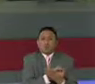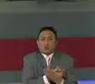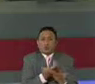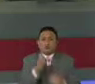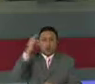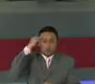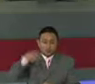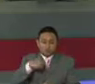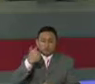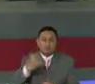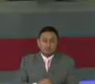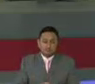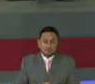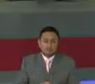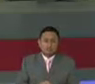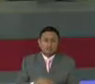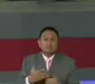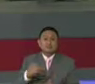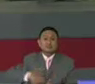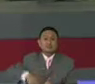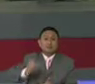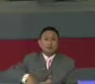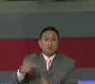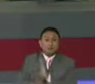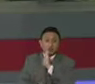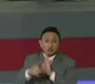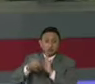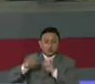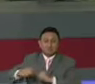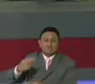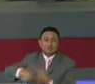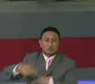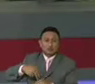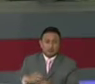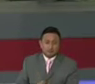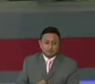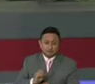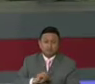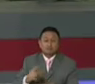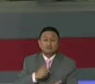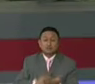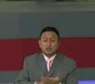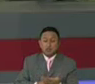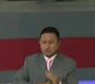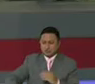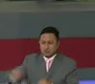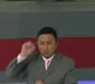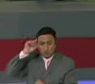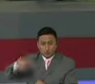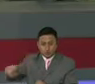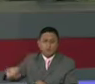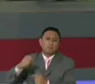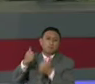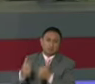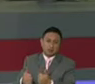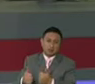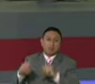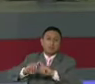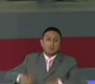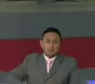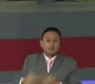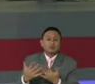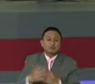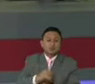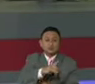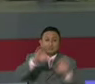anunció que buscarán renegociar los contratos petroleros. Analistas aseguran que la decisión es acertada, pero habrá que esperar a ver